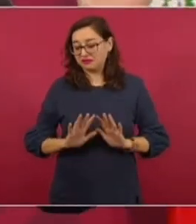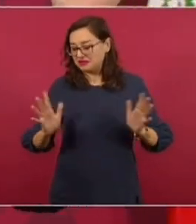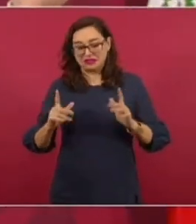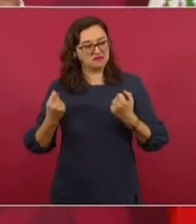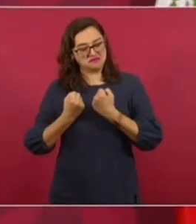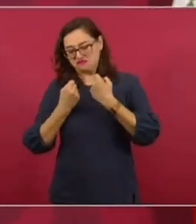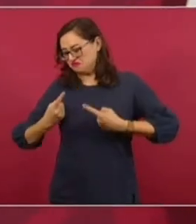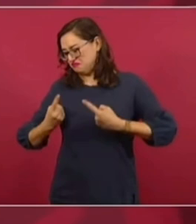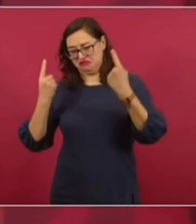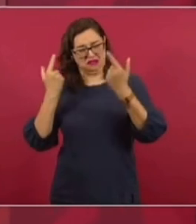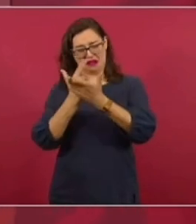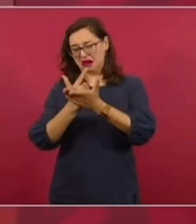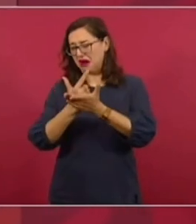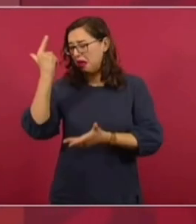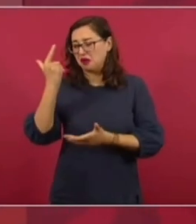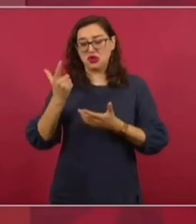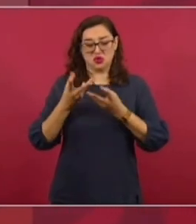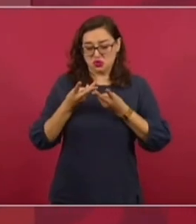imposible de resolver.